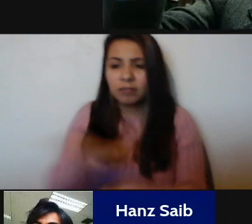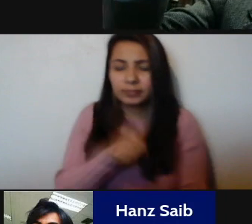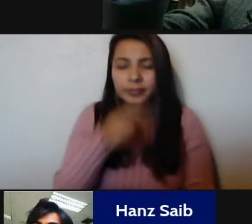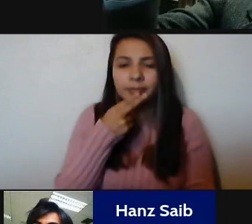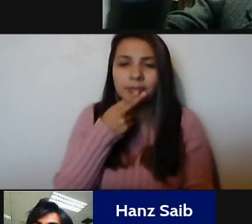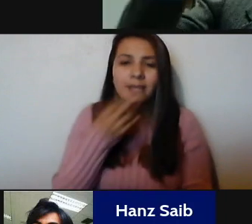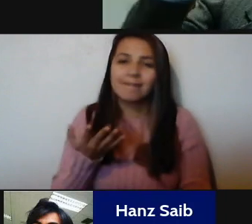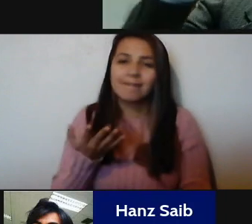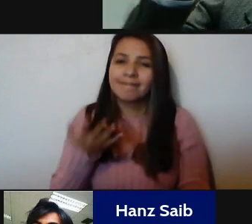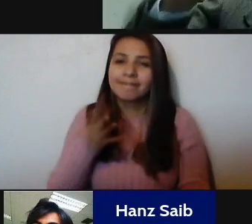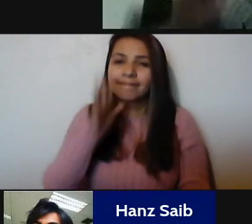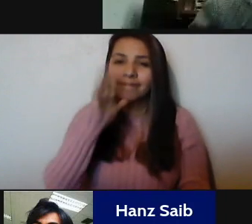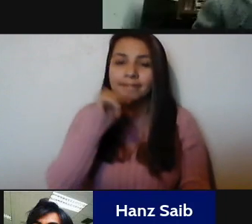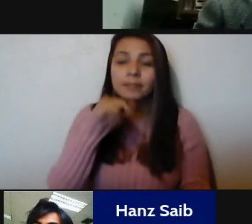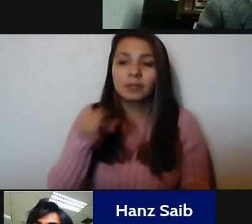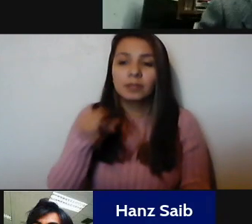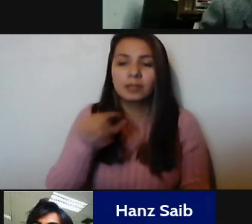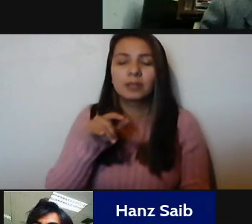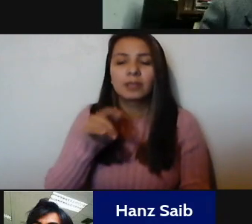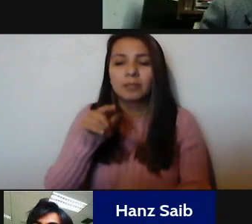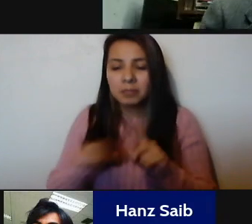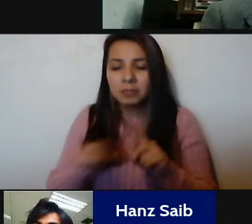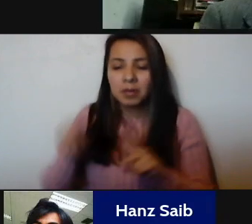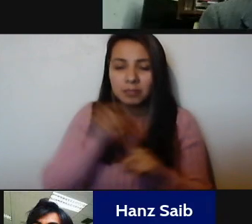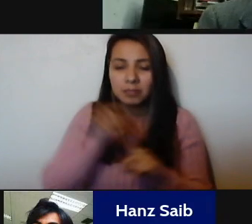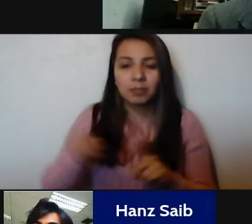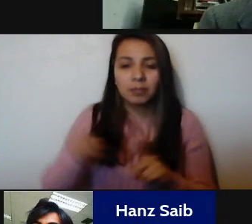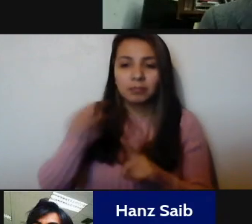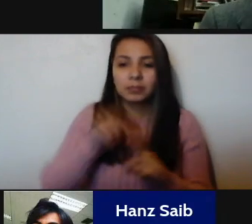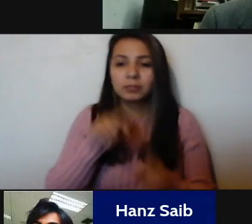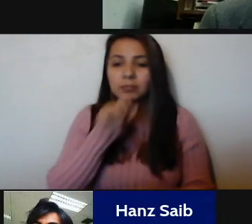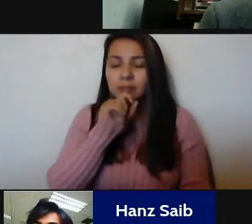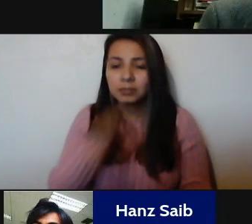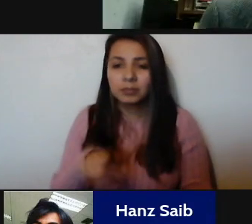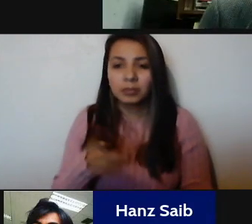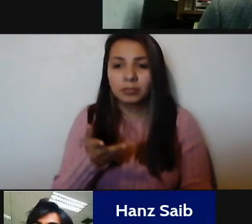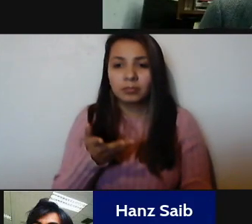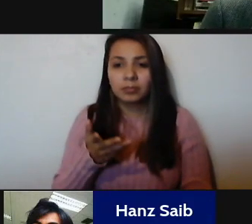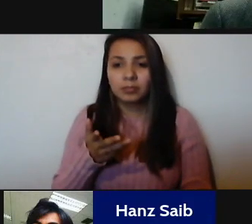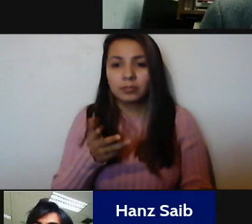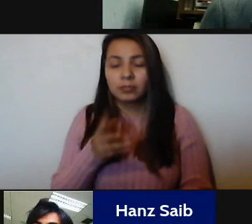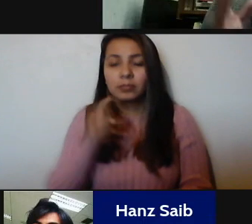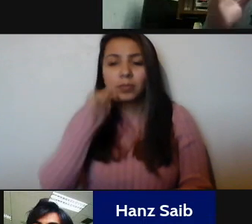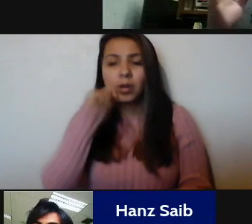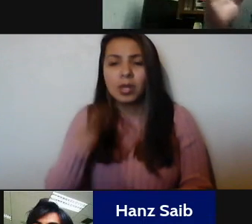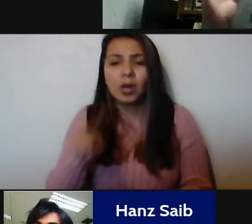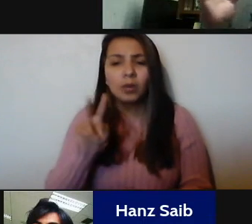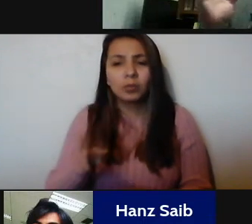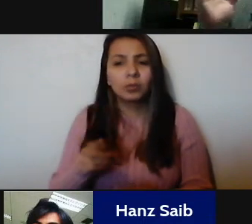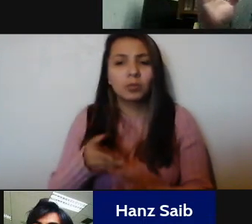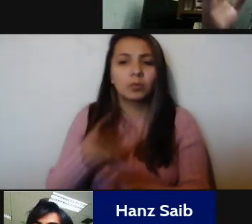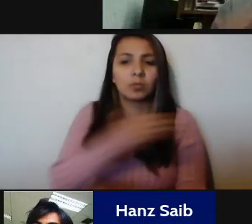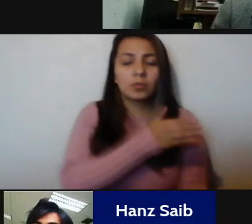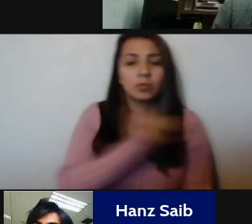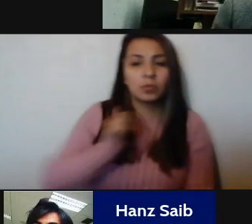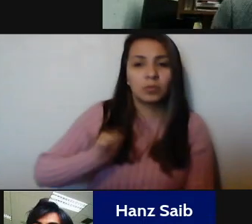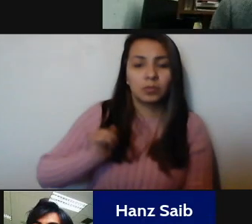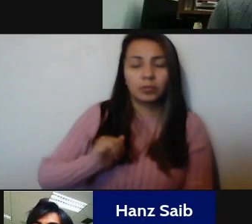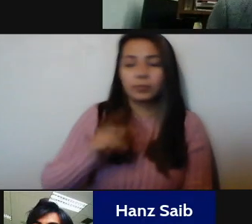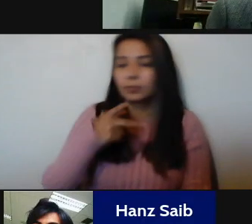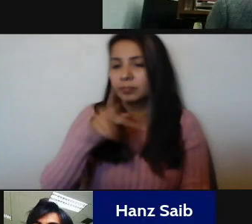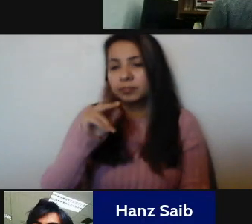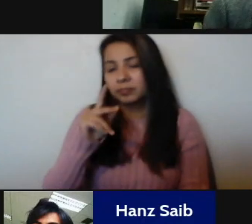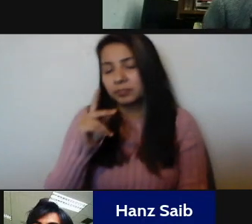compuestos complejos ya establecidos como los que tienen los microorganismos, aunque fueran microorganismos considerados